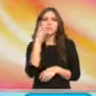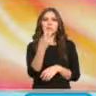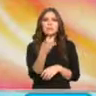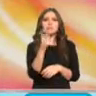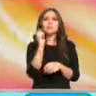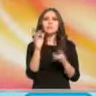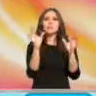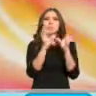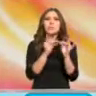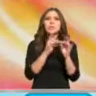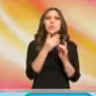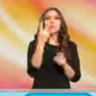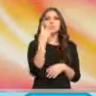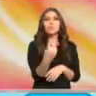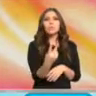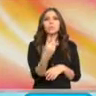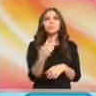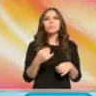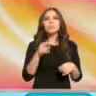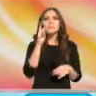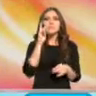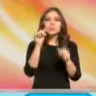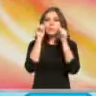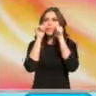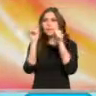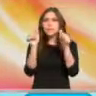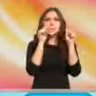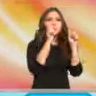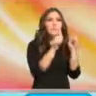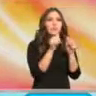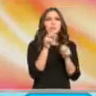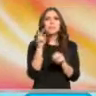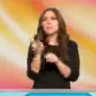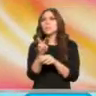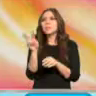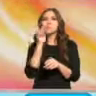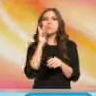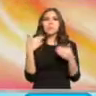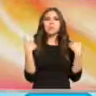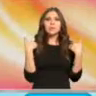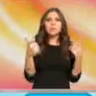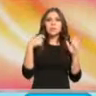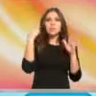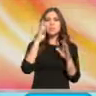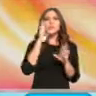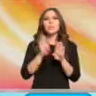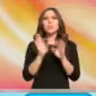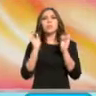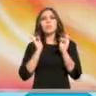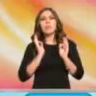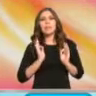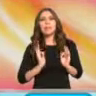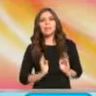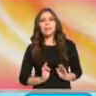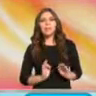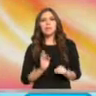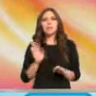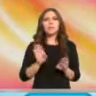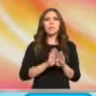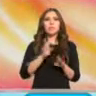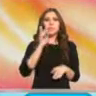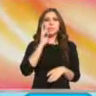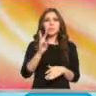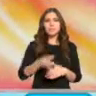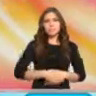muchachos, estar con ellos todo el tiempo y platicar la película en un tono muy calmo, muy tranquilo, como a la distancia. Que no es tan